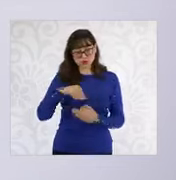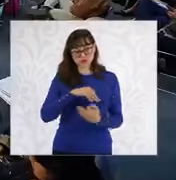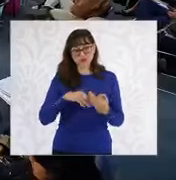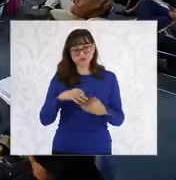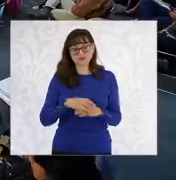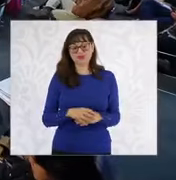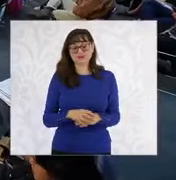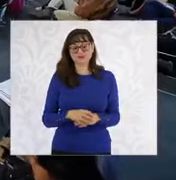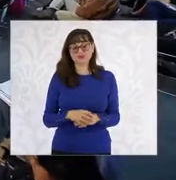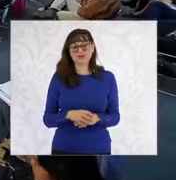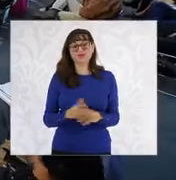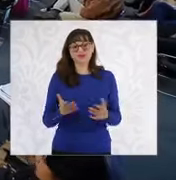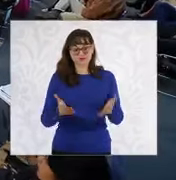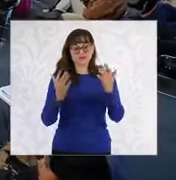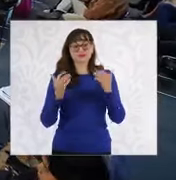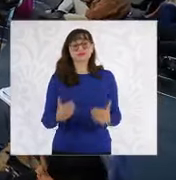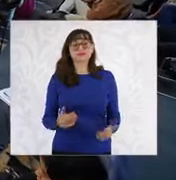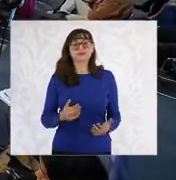Adelante.